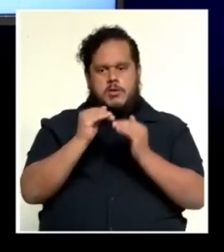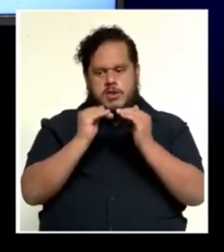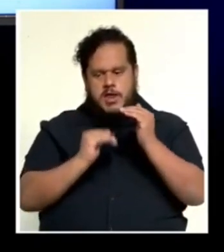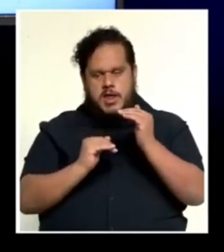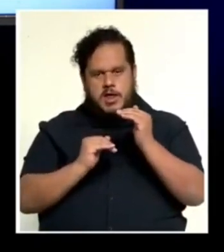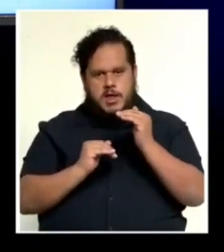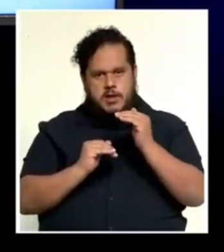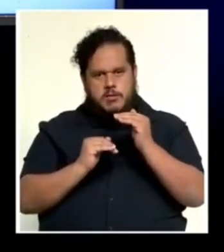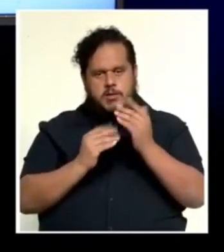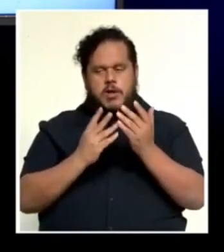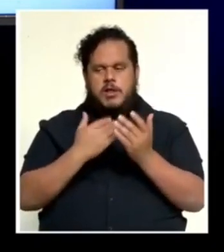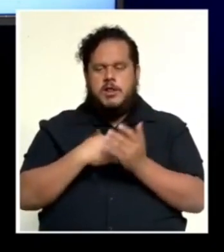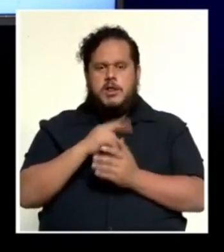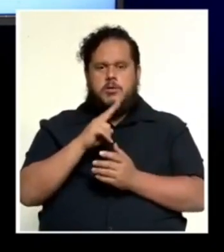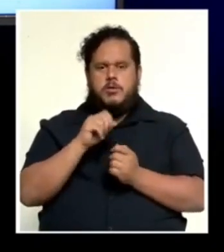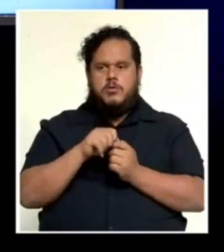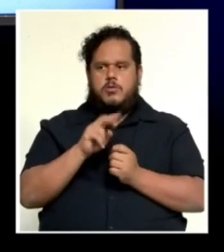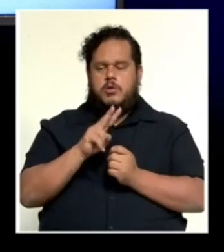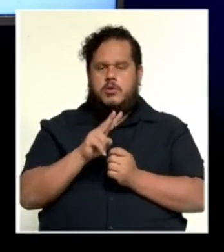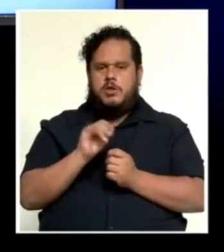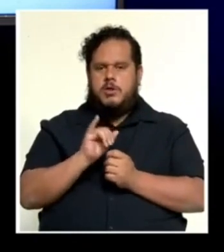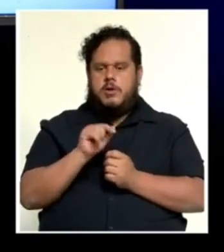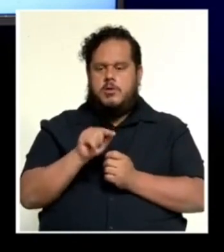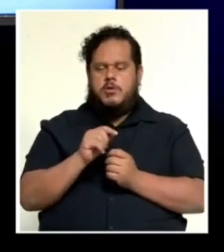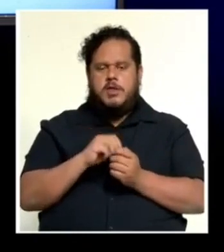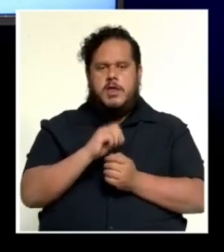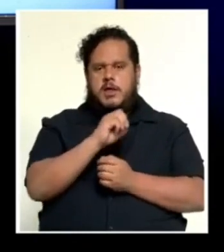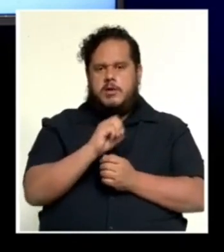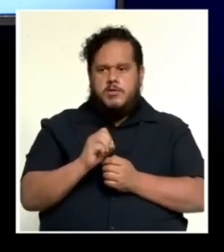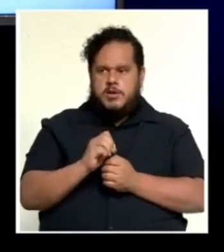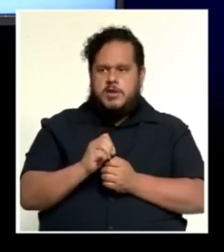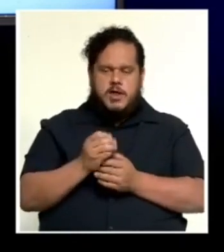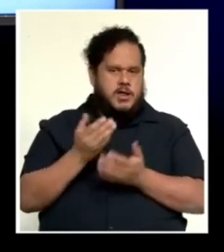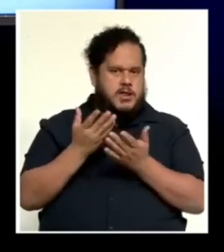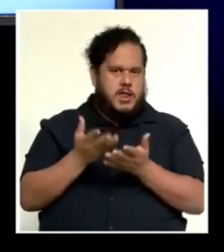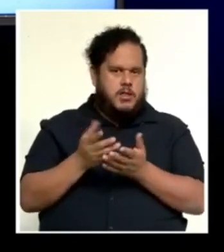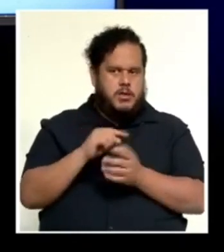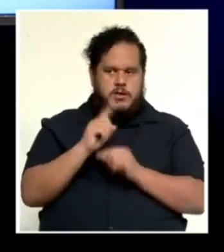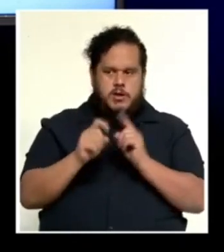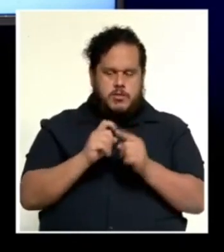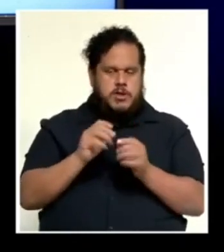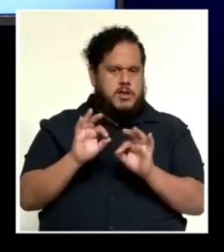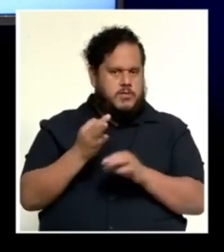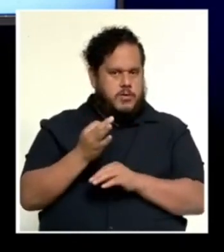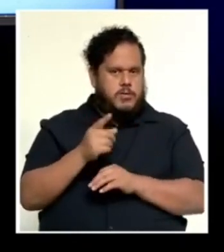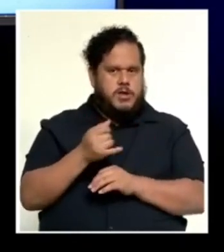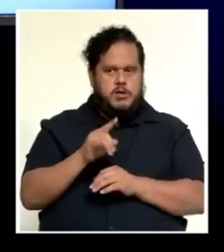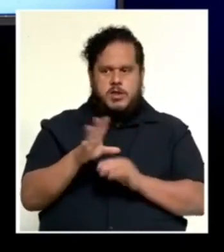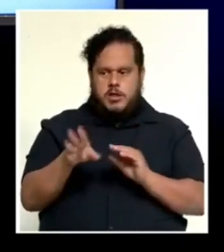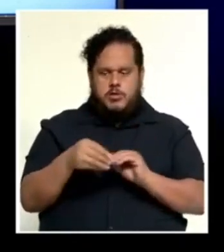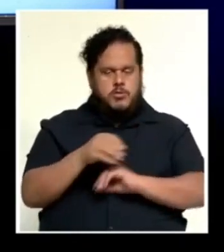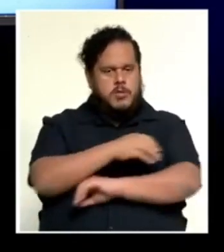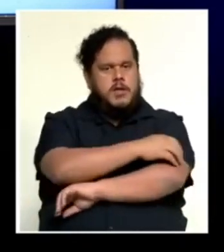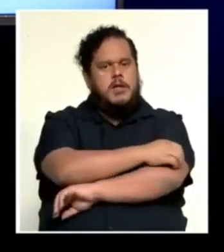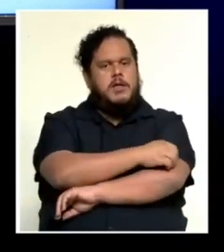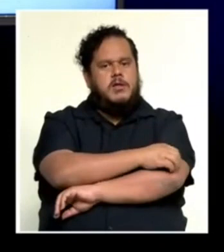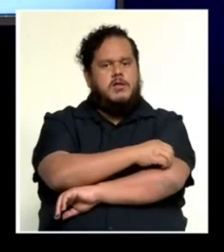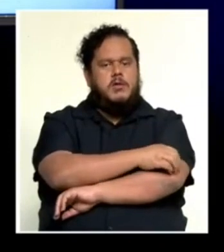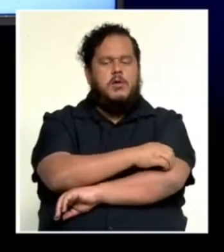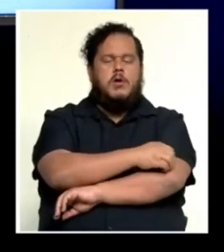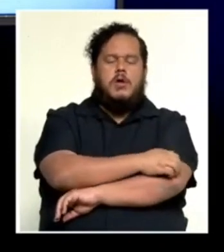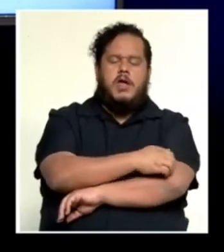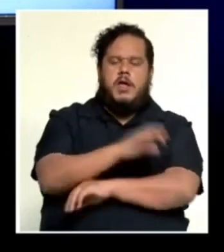mínimo, y tener un 2.2 como está aquí en el porcentaje dado de la encuesta, de manera tal que si ustedes lo suman da